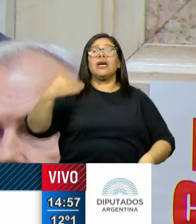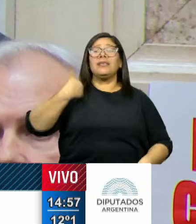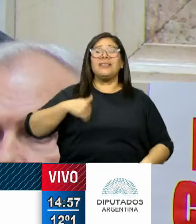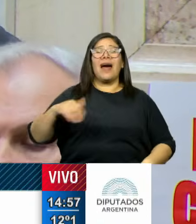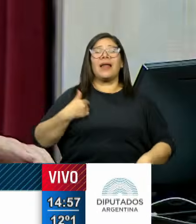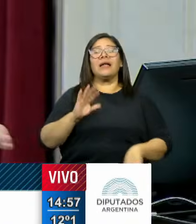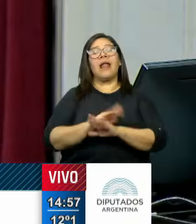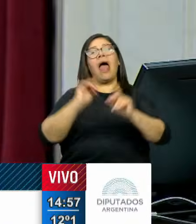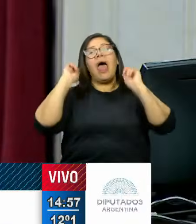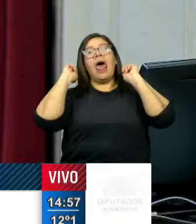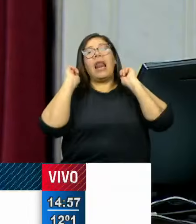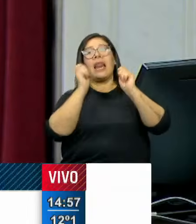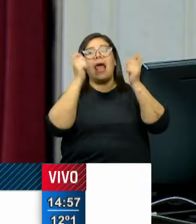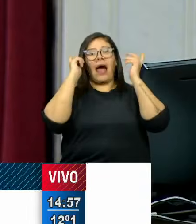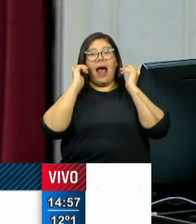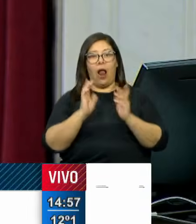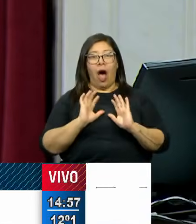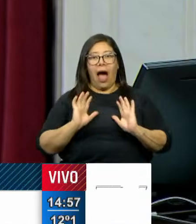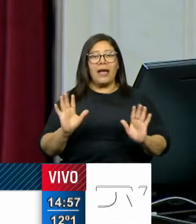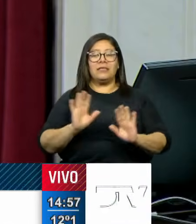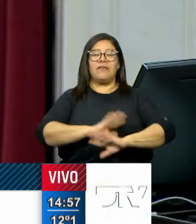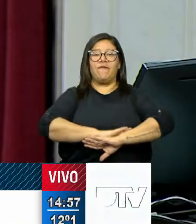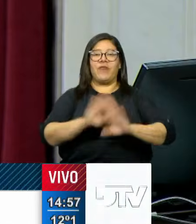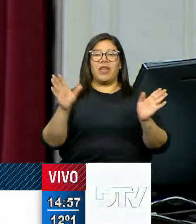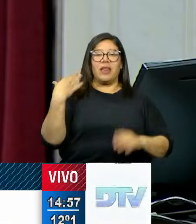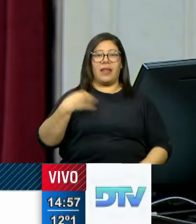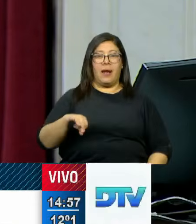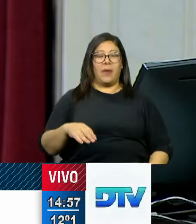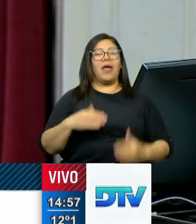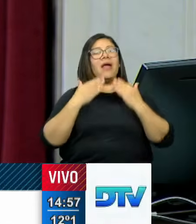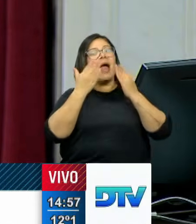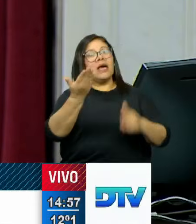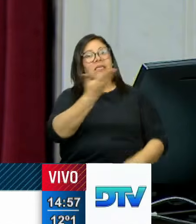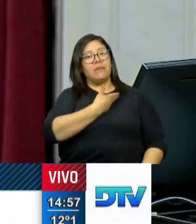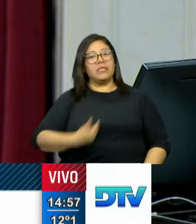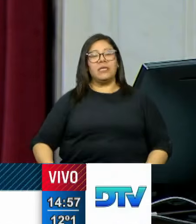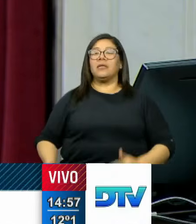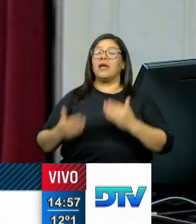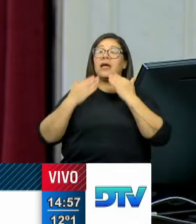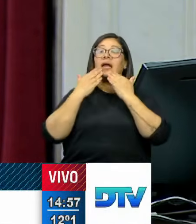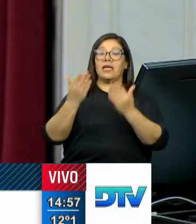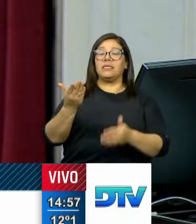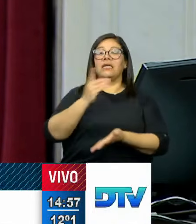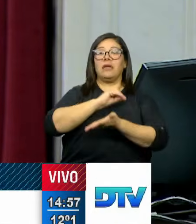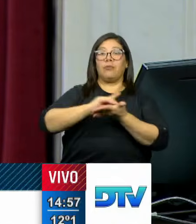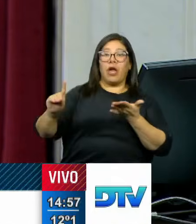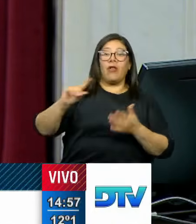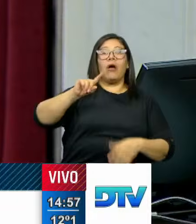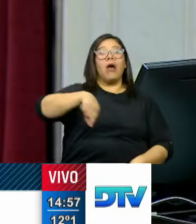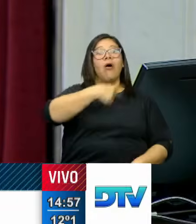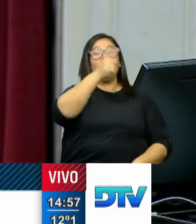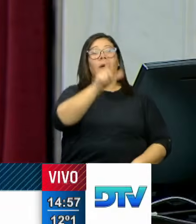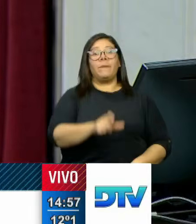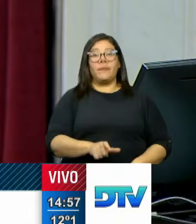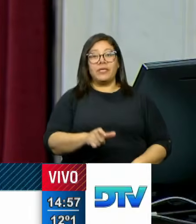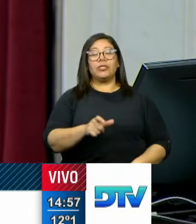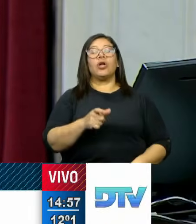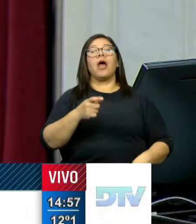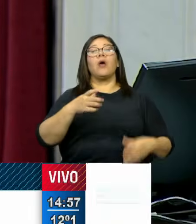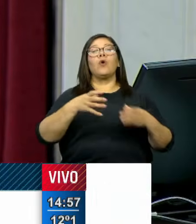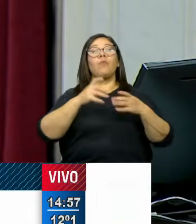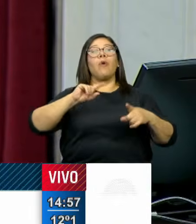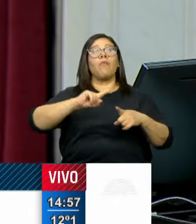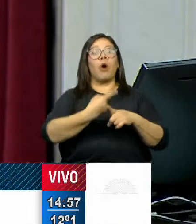gracias. Gracias, diputado. A continuación, por el bloque de Provincias Unidas van a